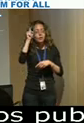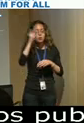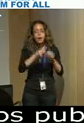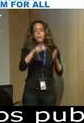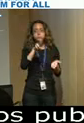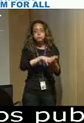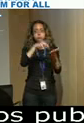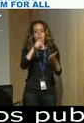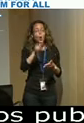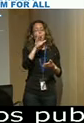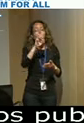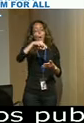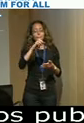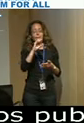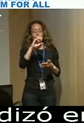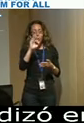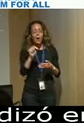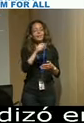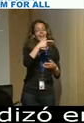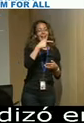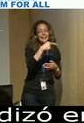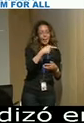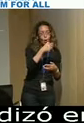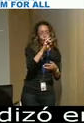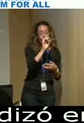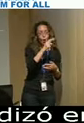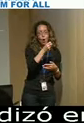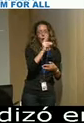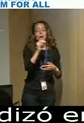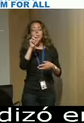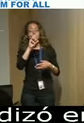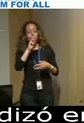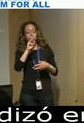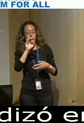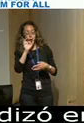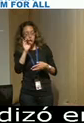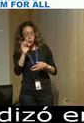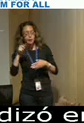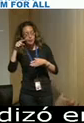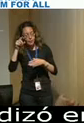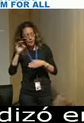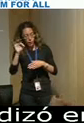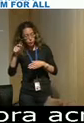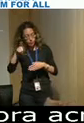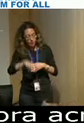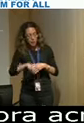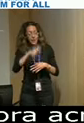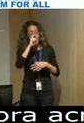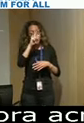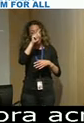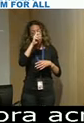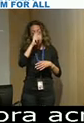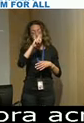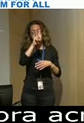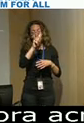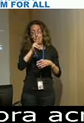UNICUAL e imparte docencia en grado y posgrado, miembro del equipo oficial del Gobierno vasco sobre ocio y desarrollo humano desde el año 2009.